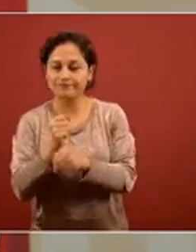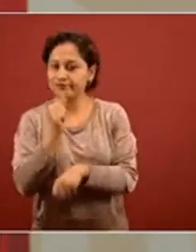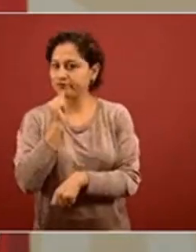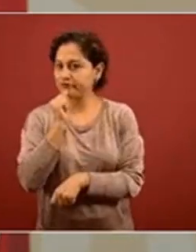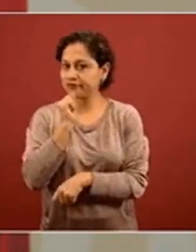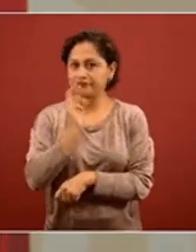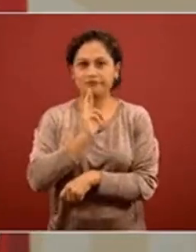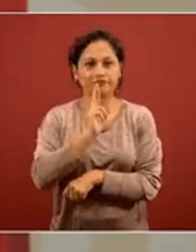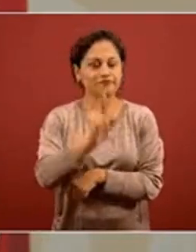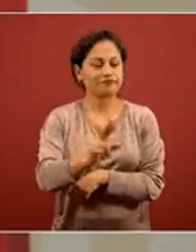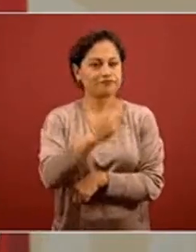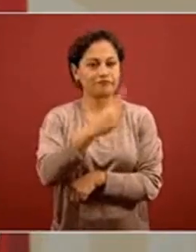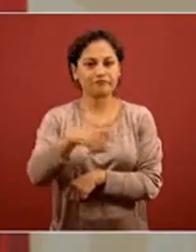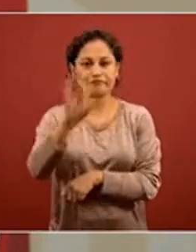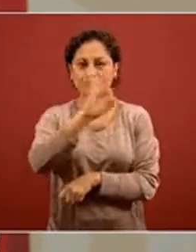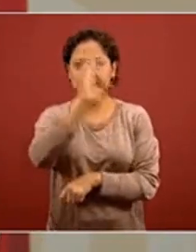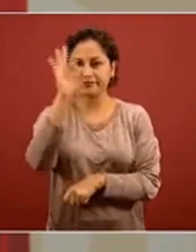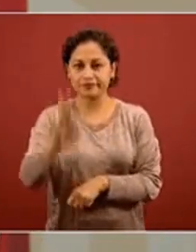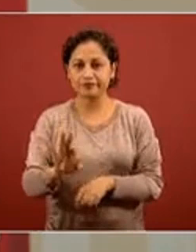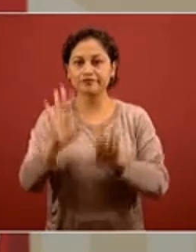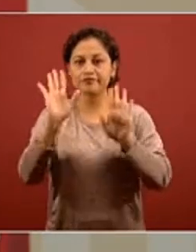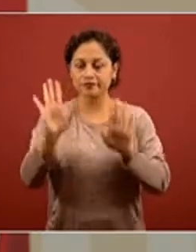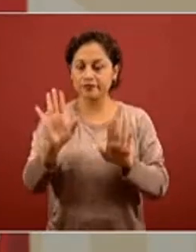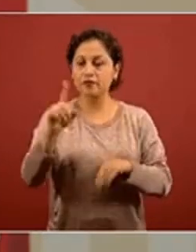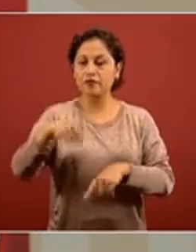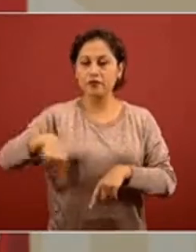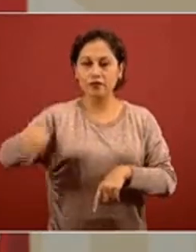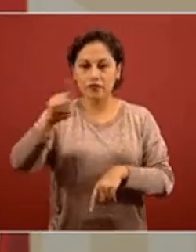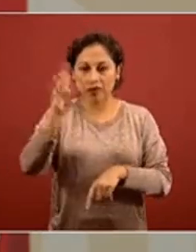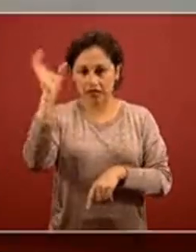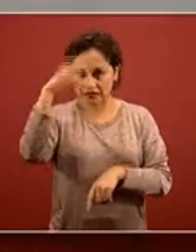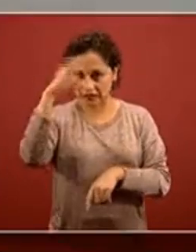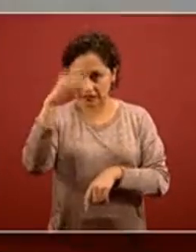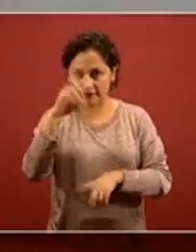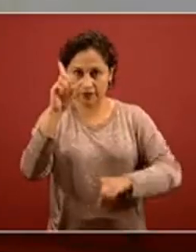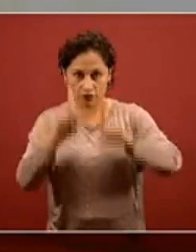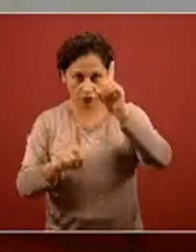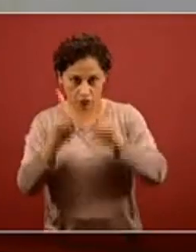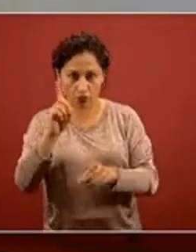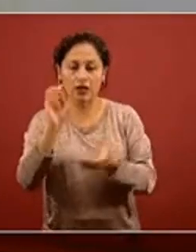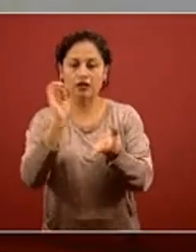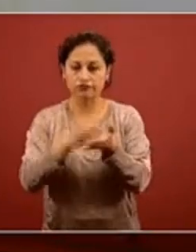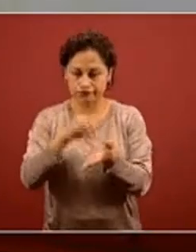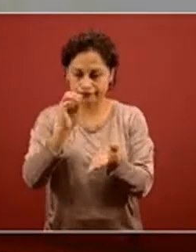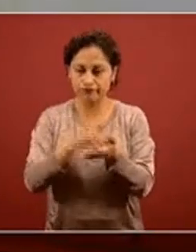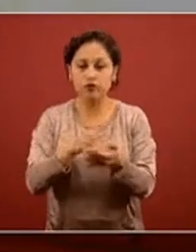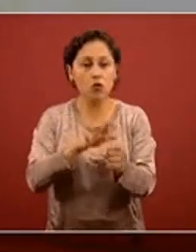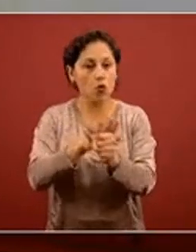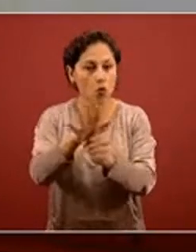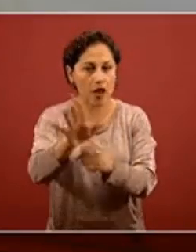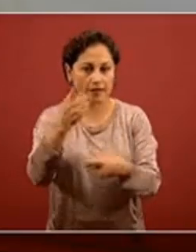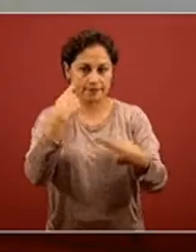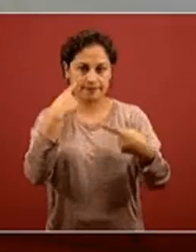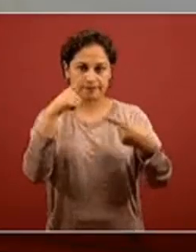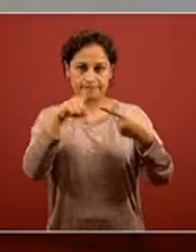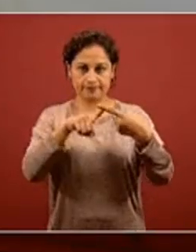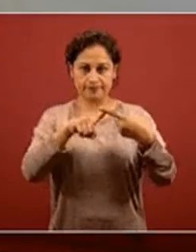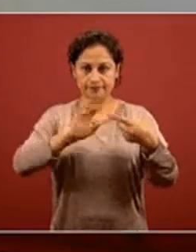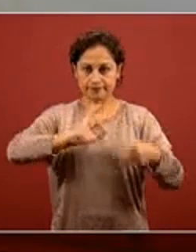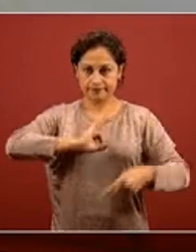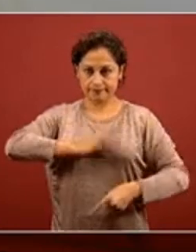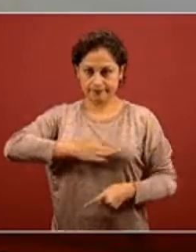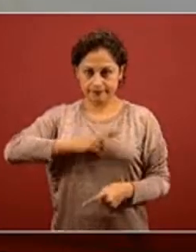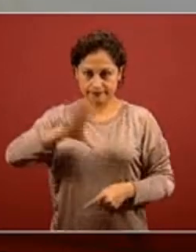inquietudes o dudas científicas que persisten. Uno, si esta infección producirá